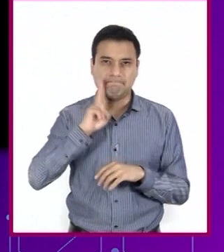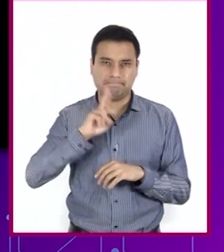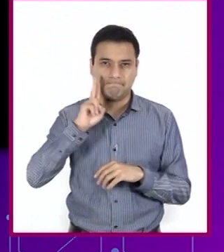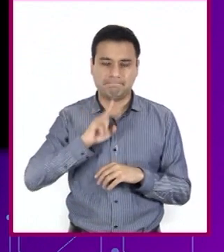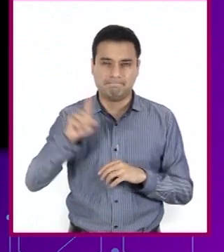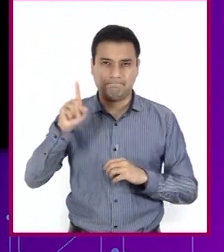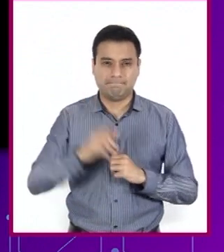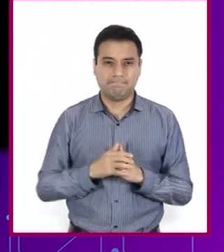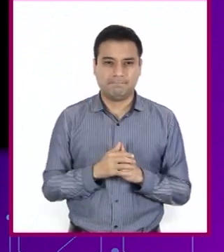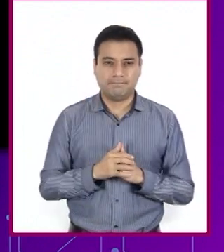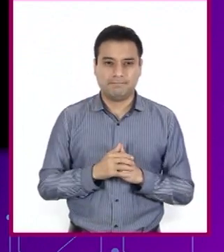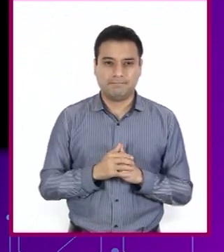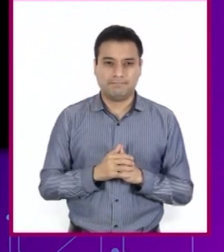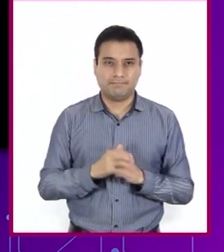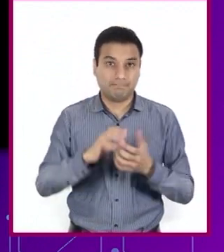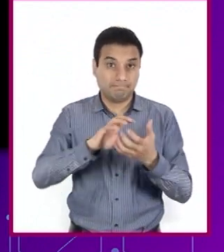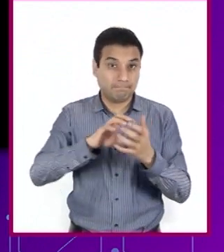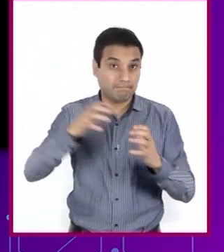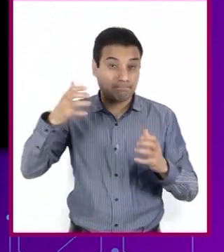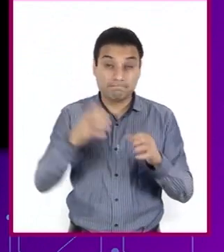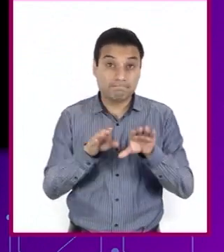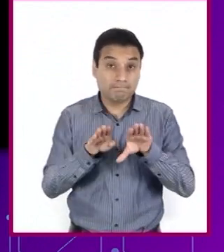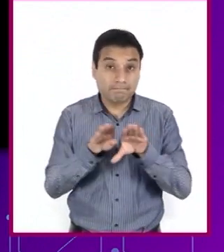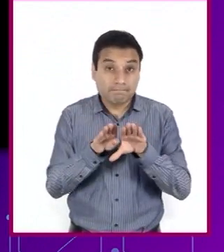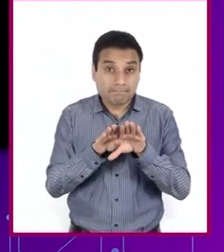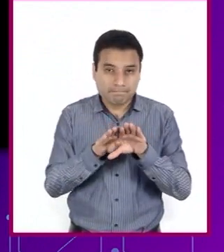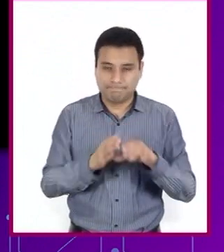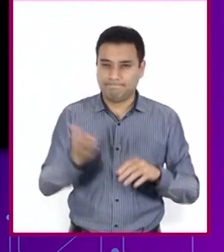de su molécula.